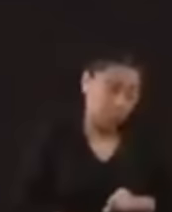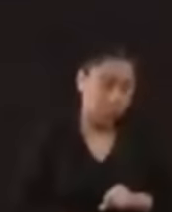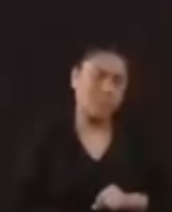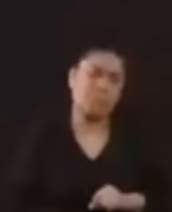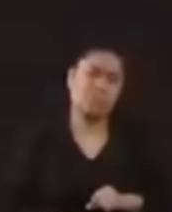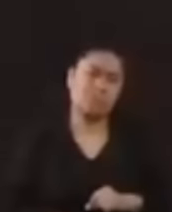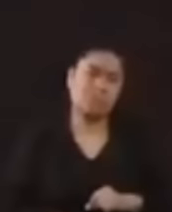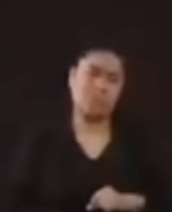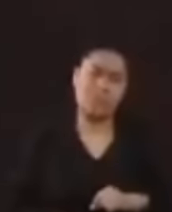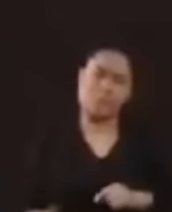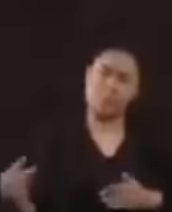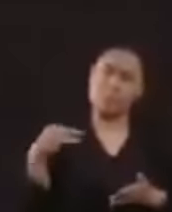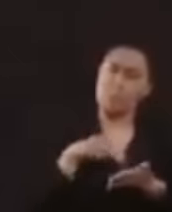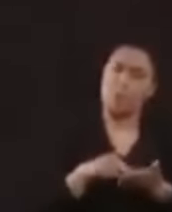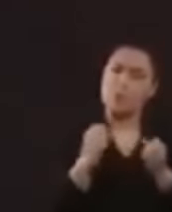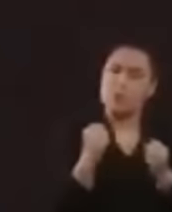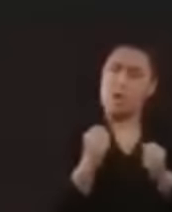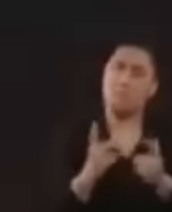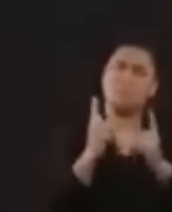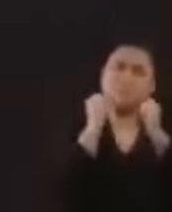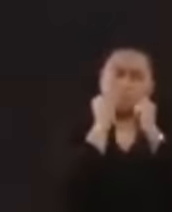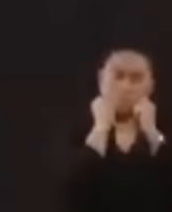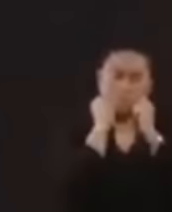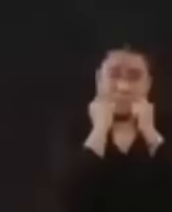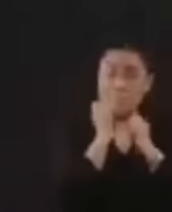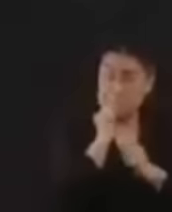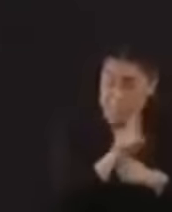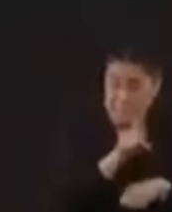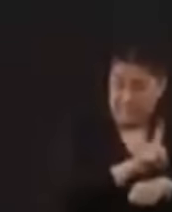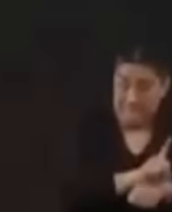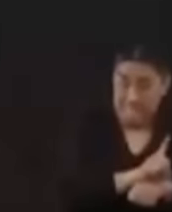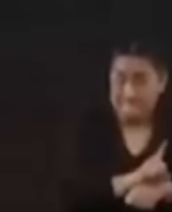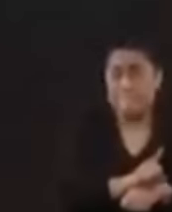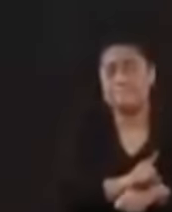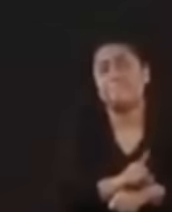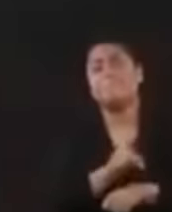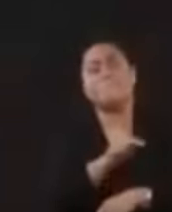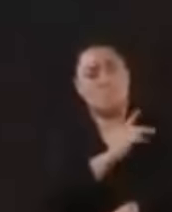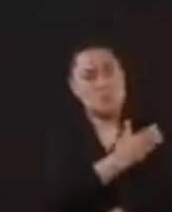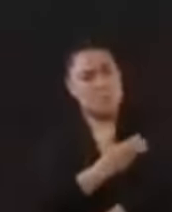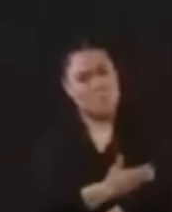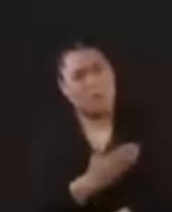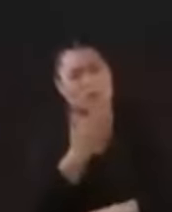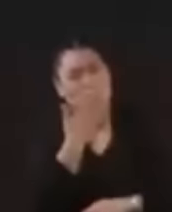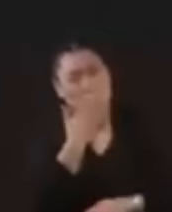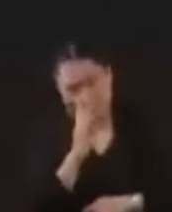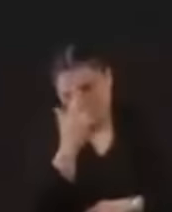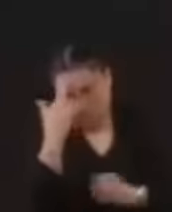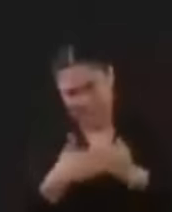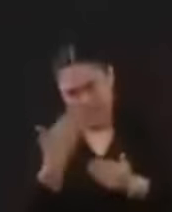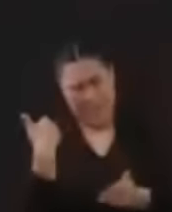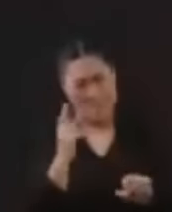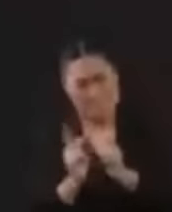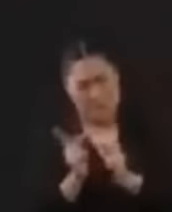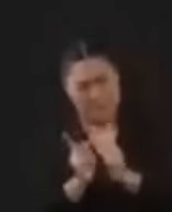exceso de desfachatez el mismo día que ahí mi cliente de Sonora, ¿se acuerda cuando hablamos la vez pasada? Que le acaban